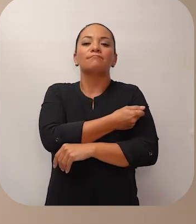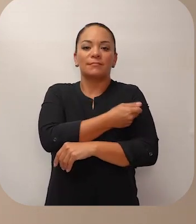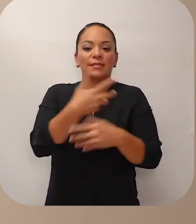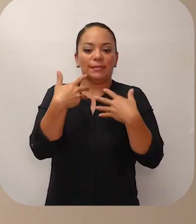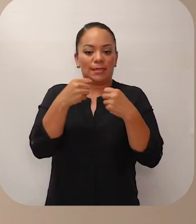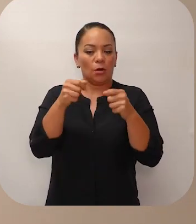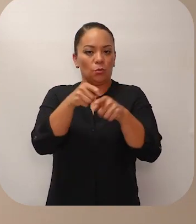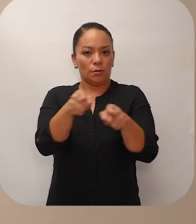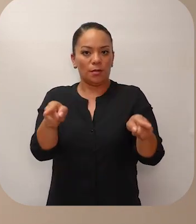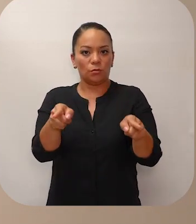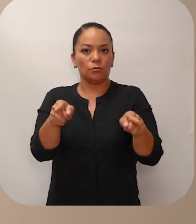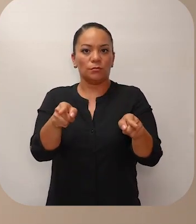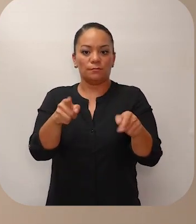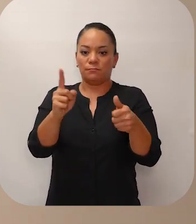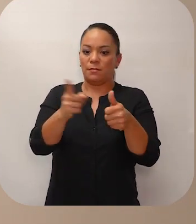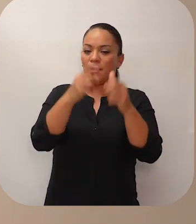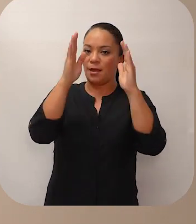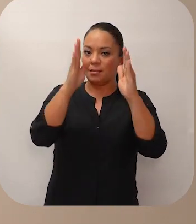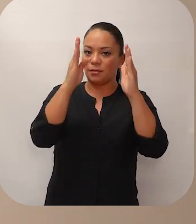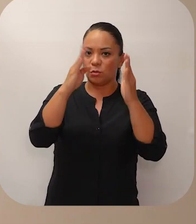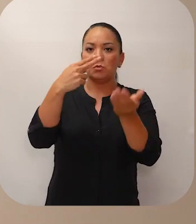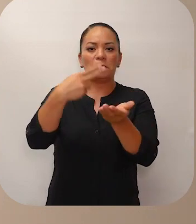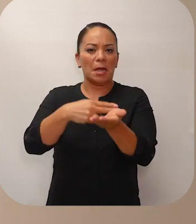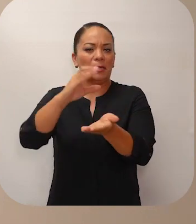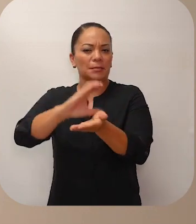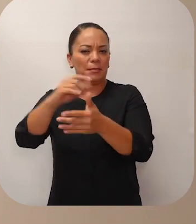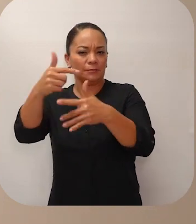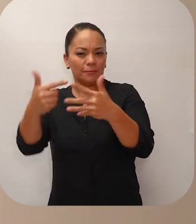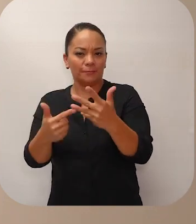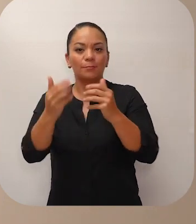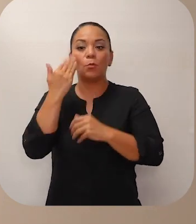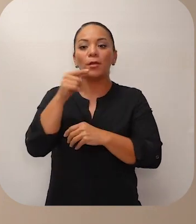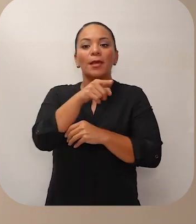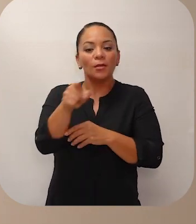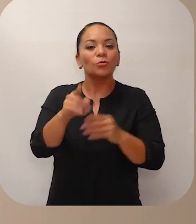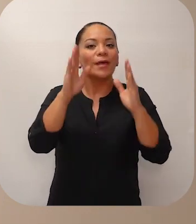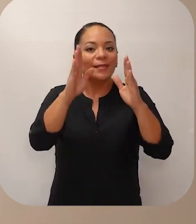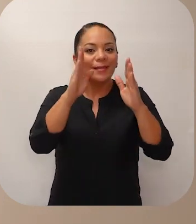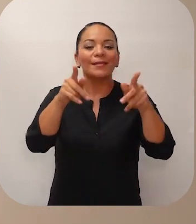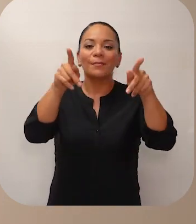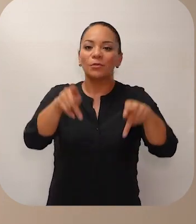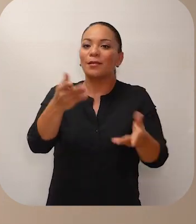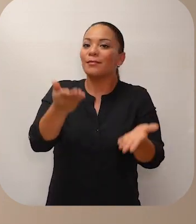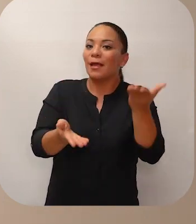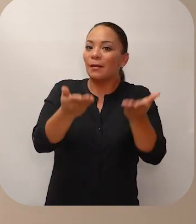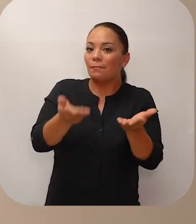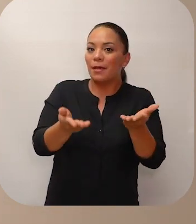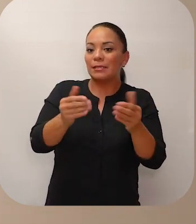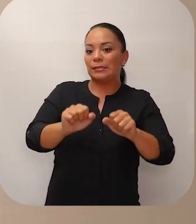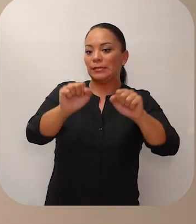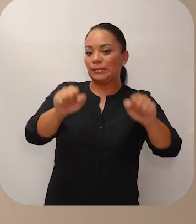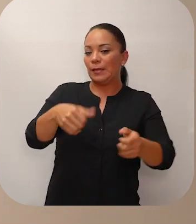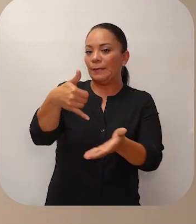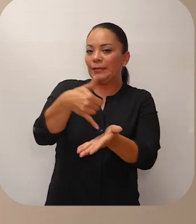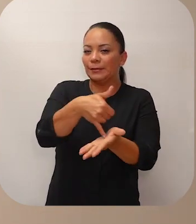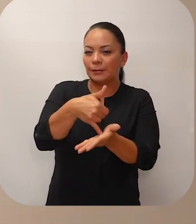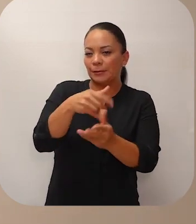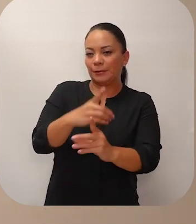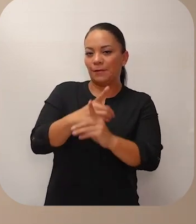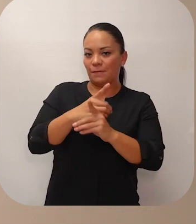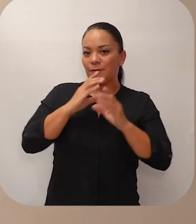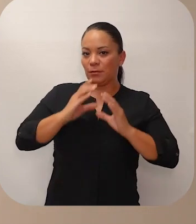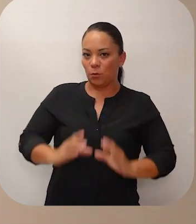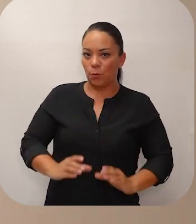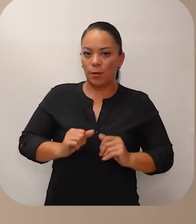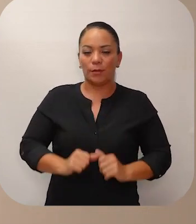línea de atención por qué Porque esa persona atiende a alguien que podría tener un sistema inmunológico comprometido